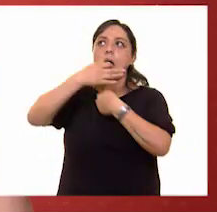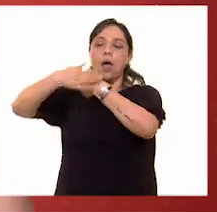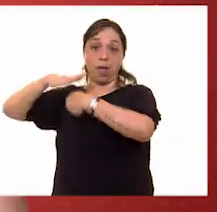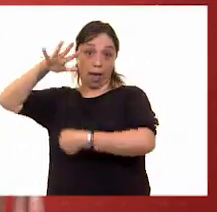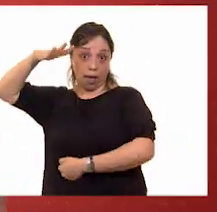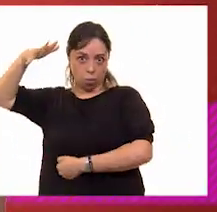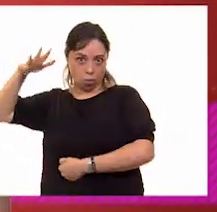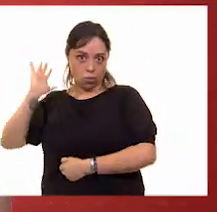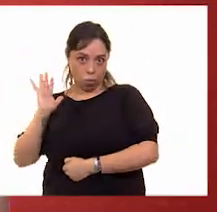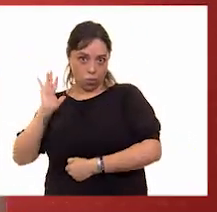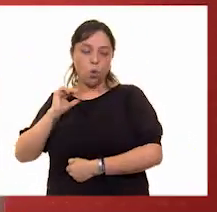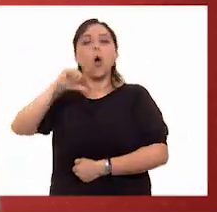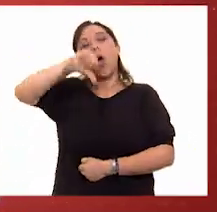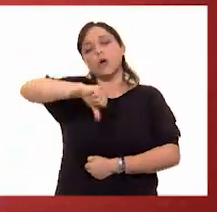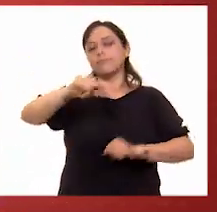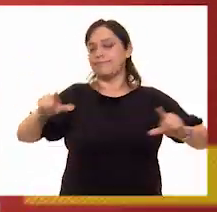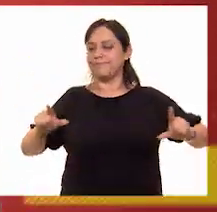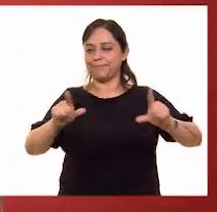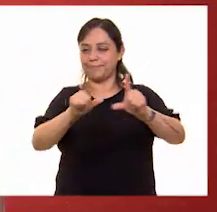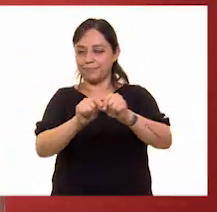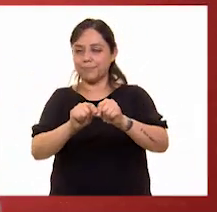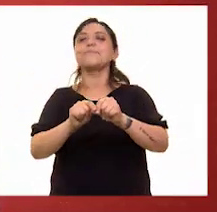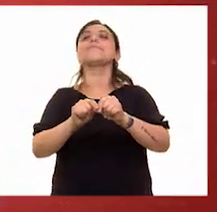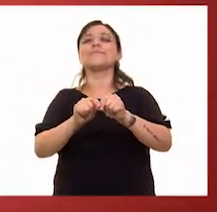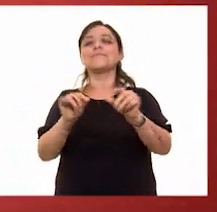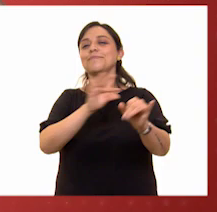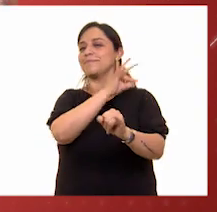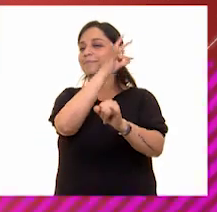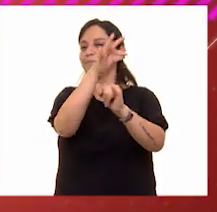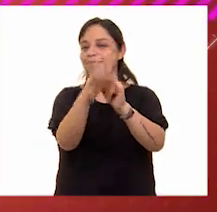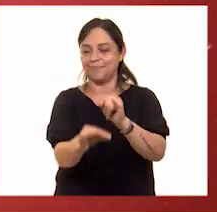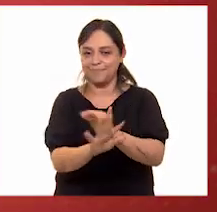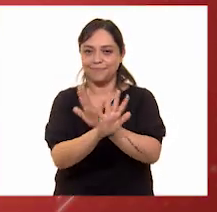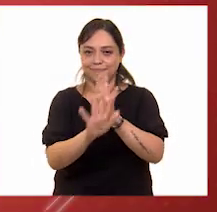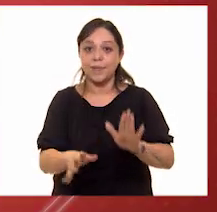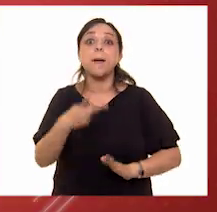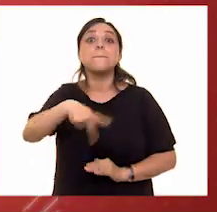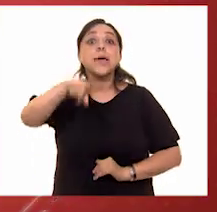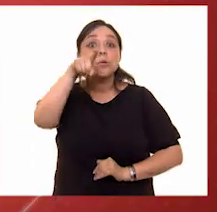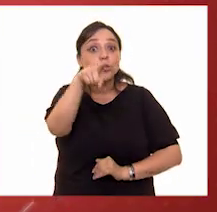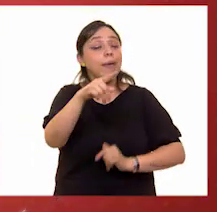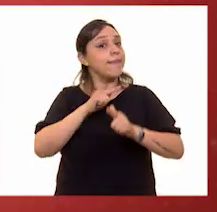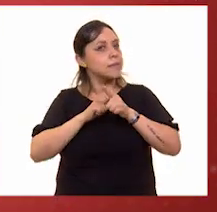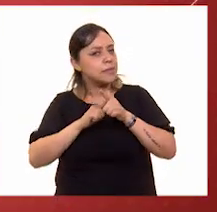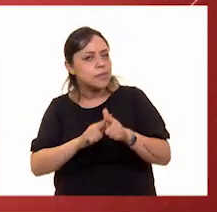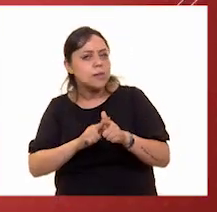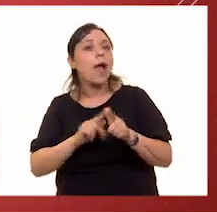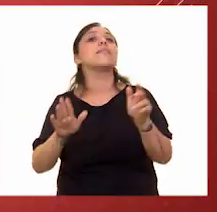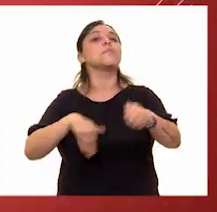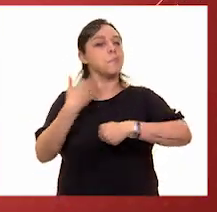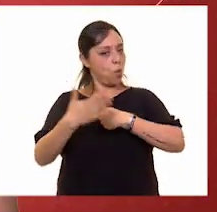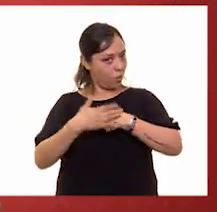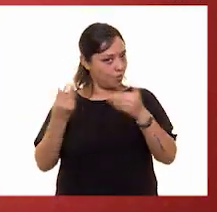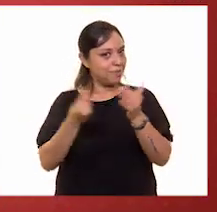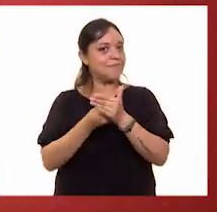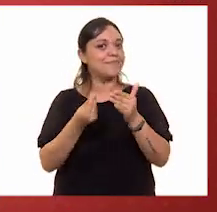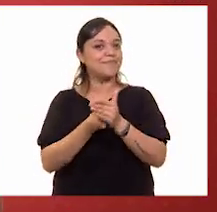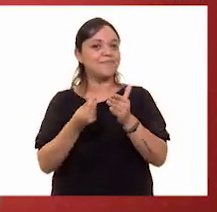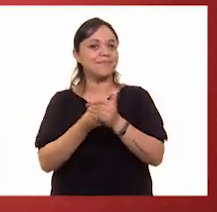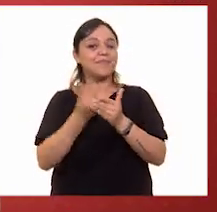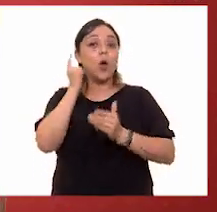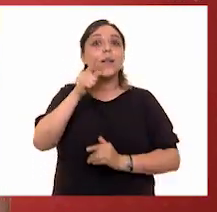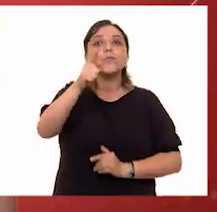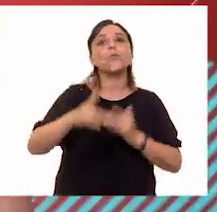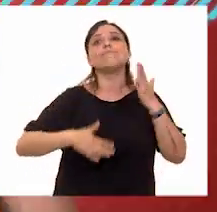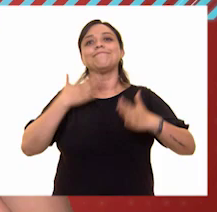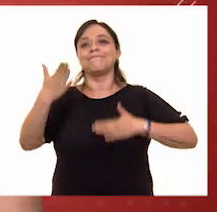Por ahora, esto ha sido todo. Hemos llegado al final, pero manténganse pendientes de las próximas lecciones. Esperamos que